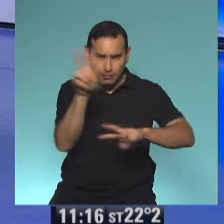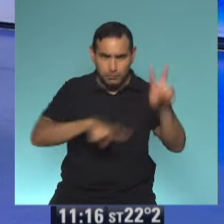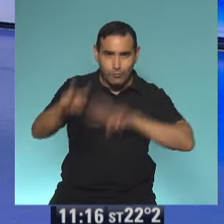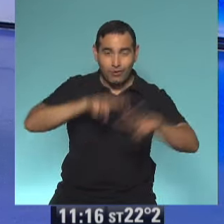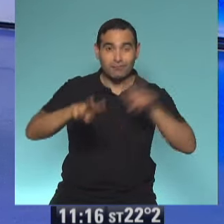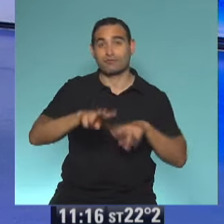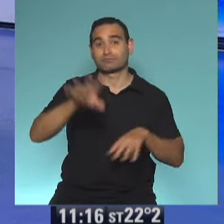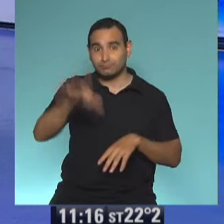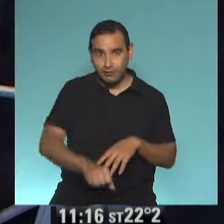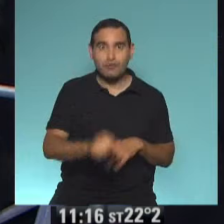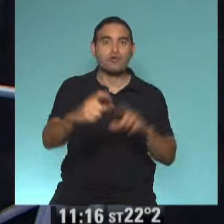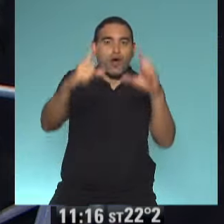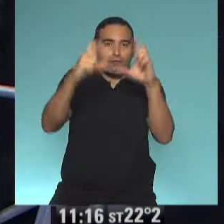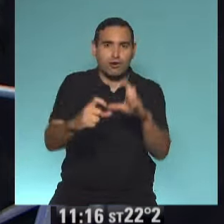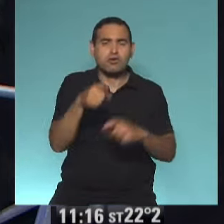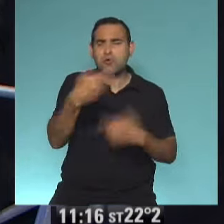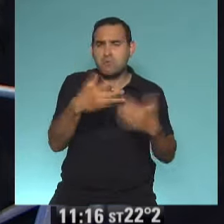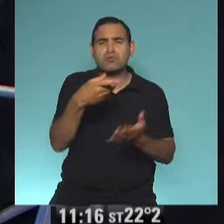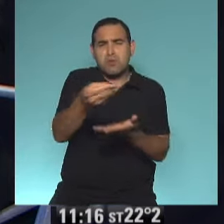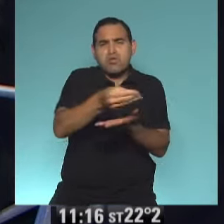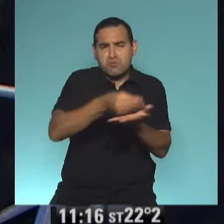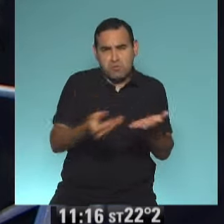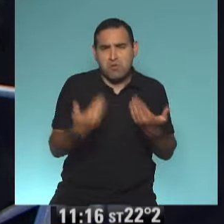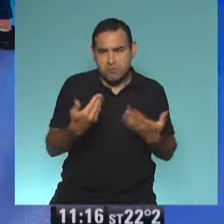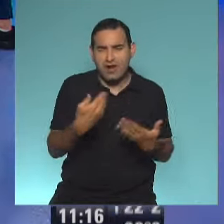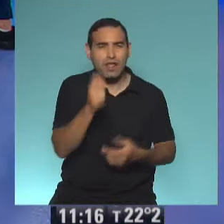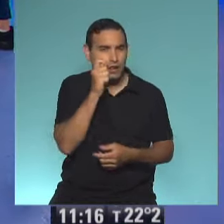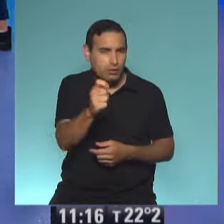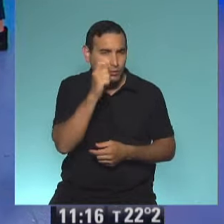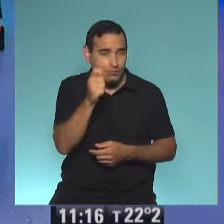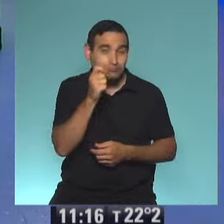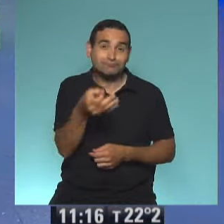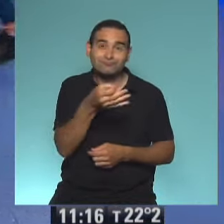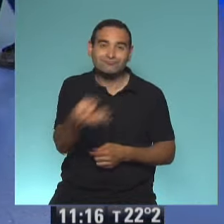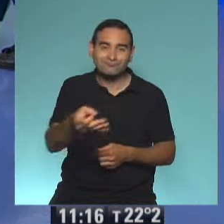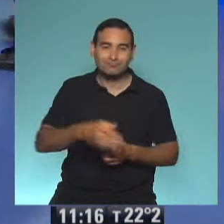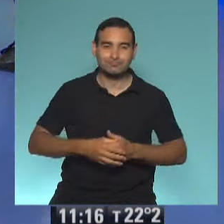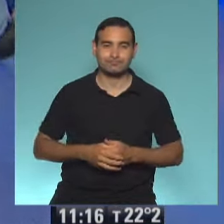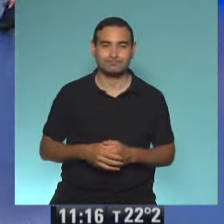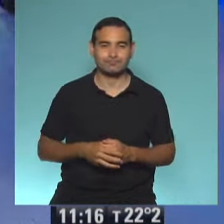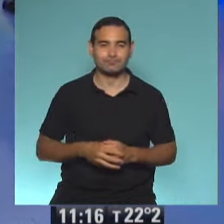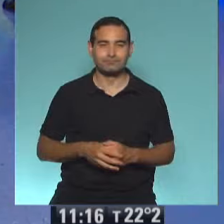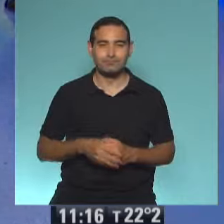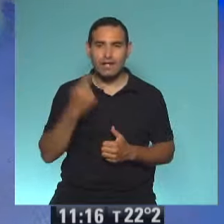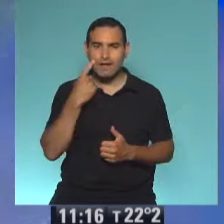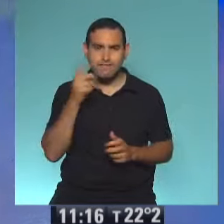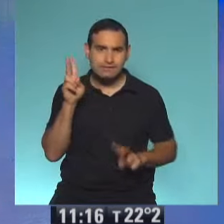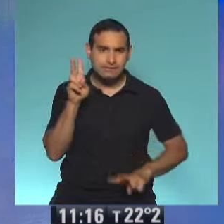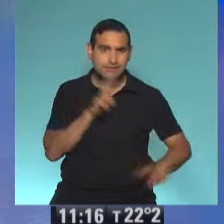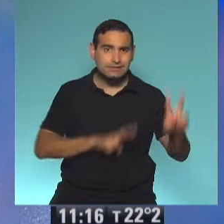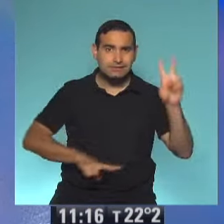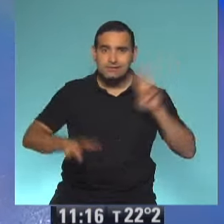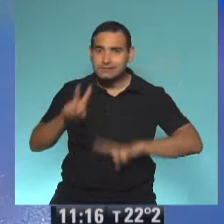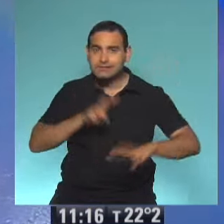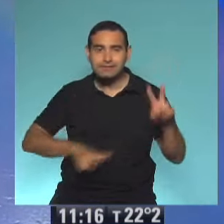foto? Dale, y si no, la podemos dibujar. Podemos dibujar una lupa, y nos exactamente. Hacemos una. Muy bien, miren. A ver. Nosotros. Muy bien, a